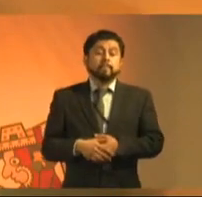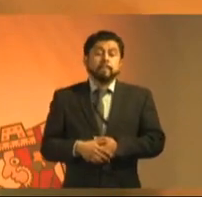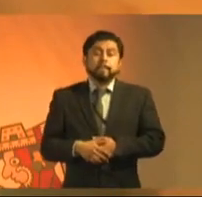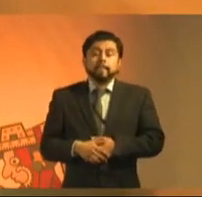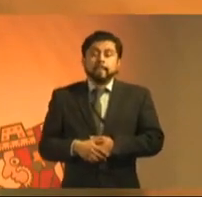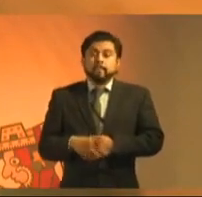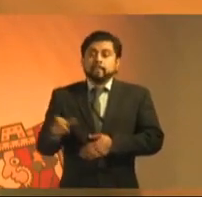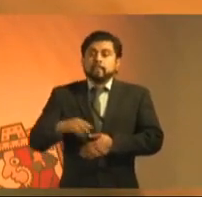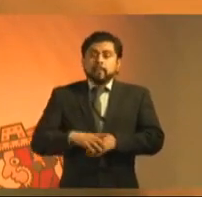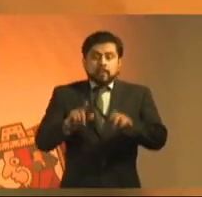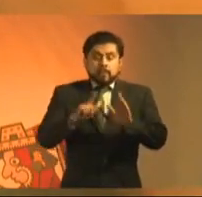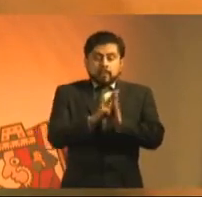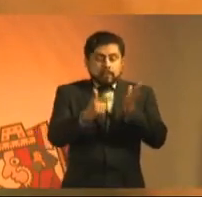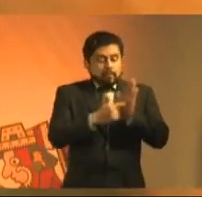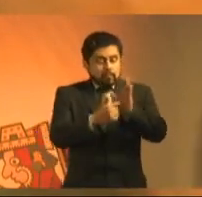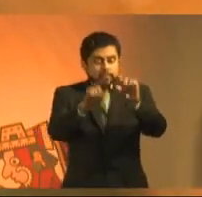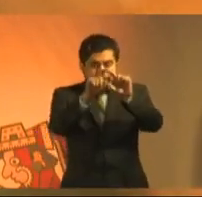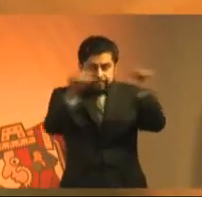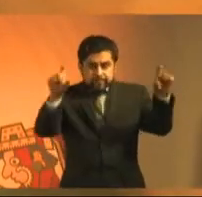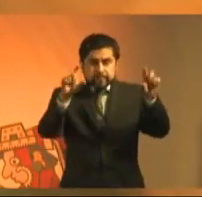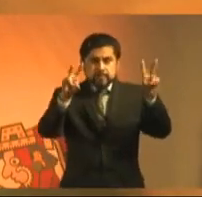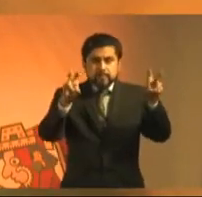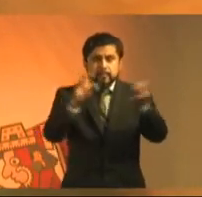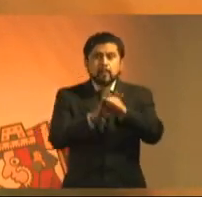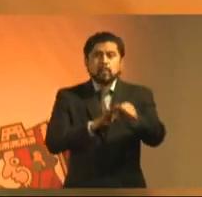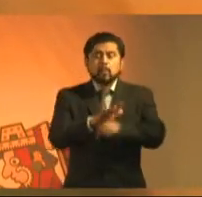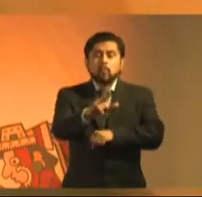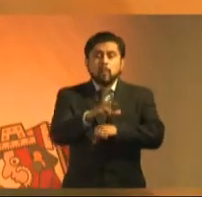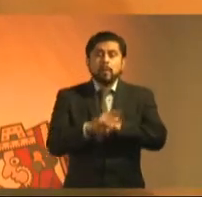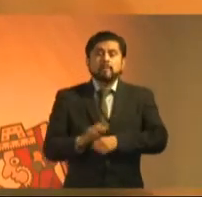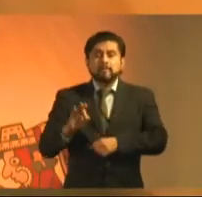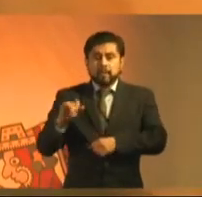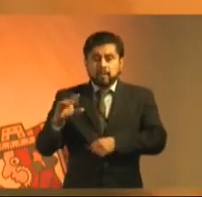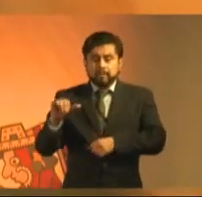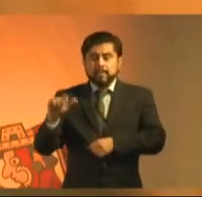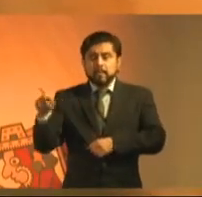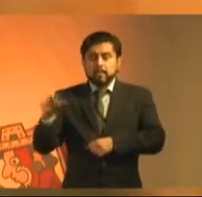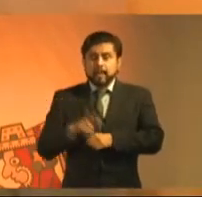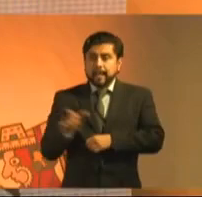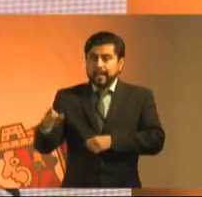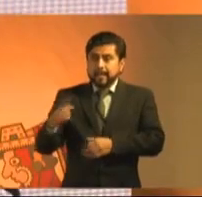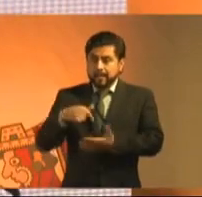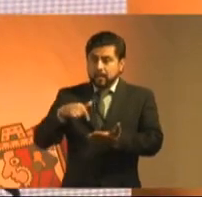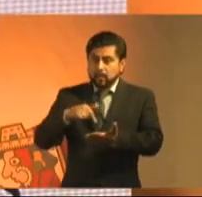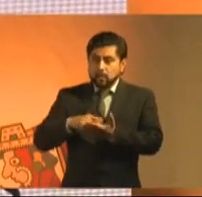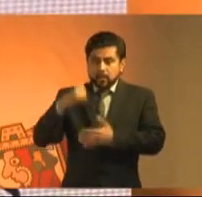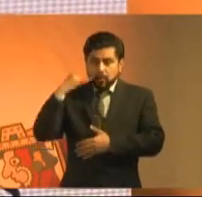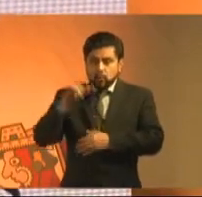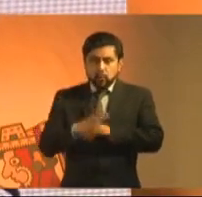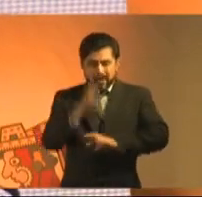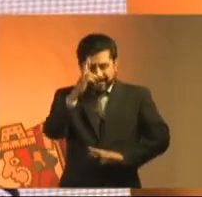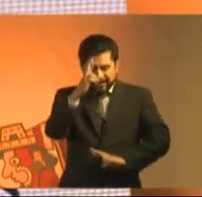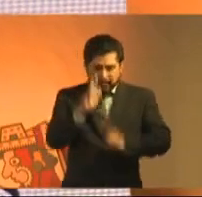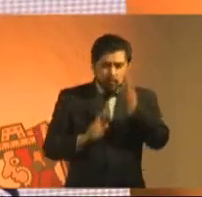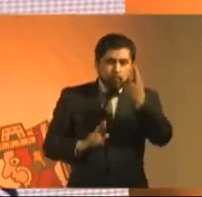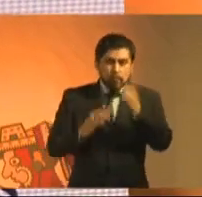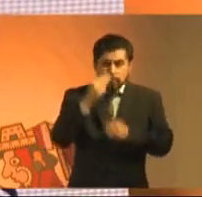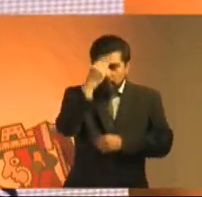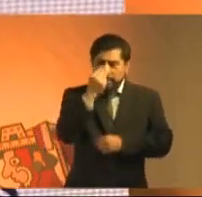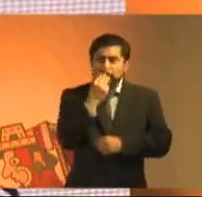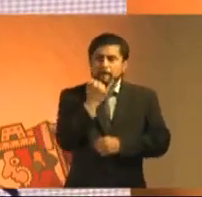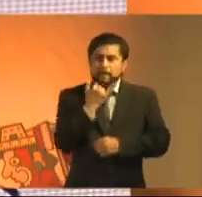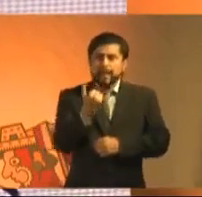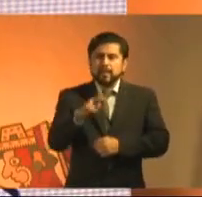felipe carrillo puerto y la revolución maya de yucatán y es eso una revolución una revolución maya porque a